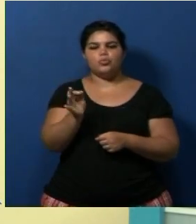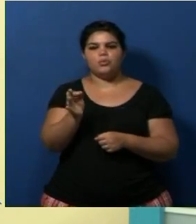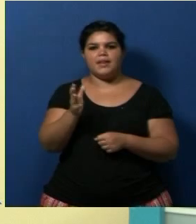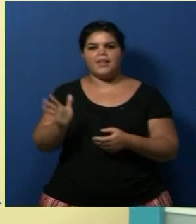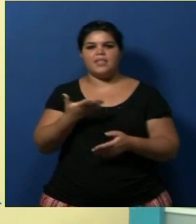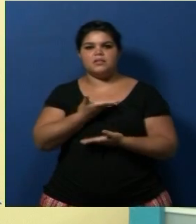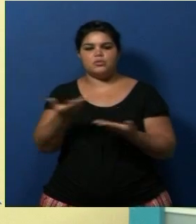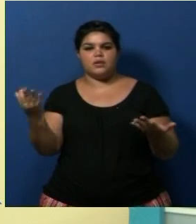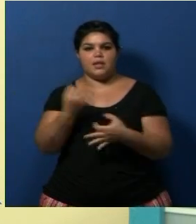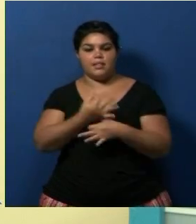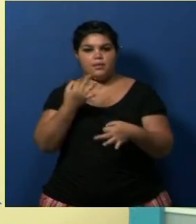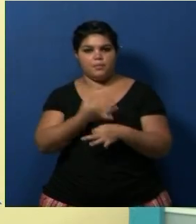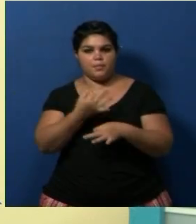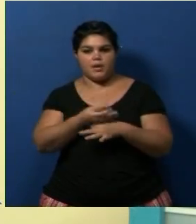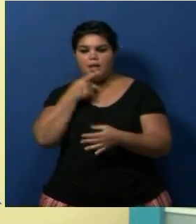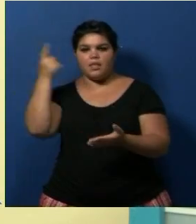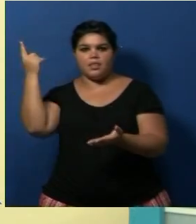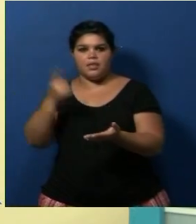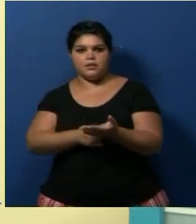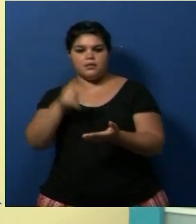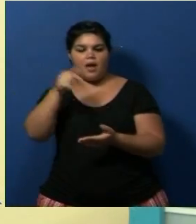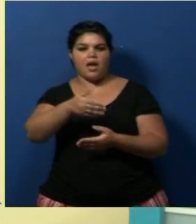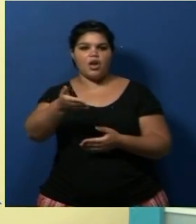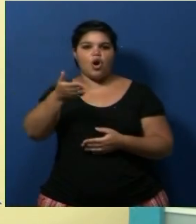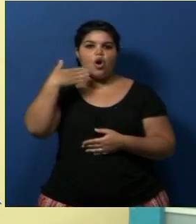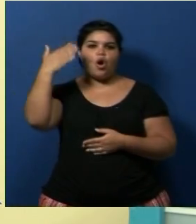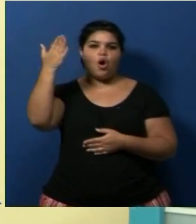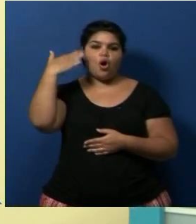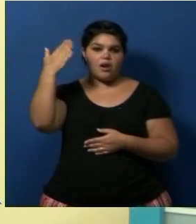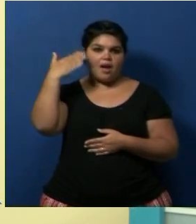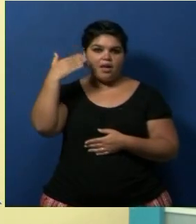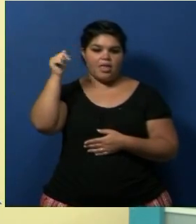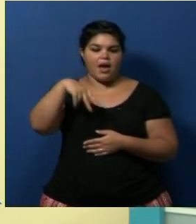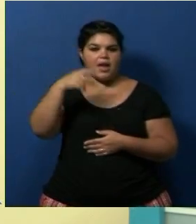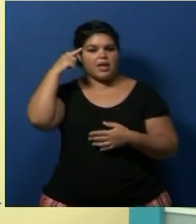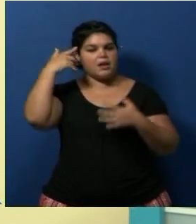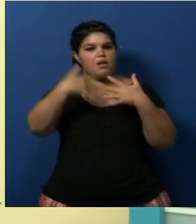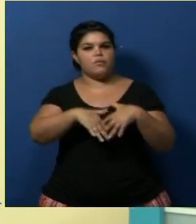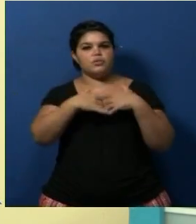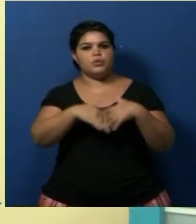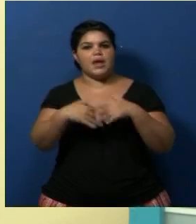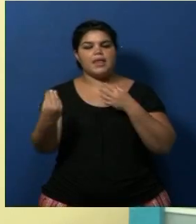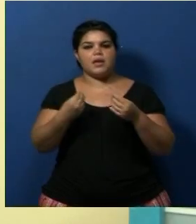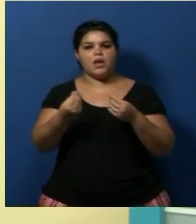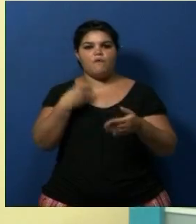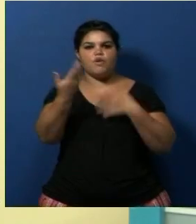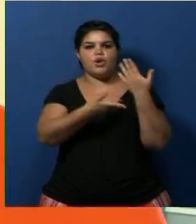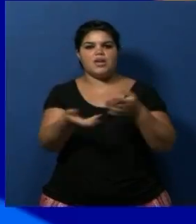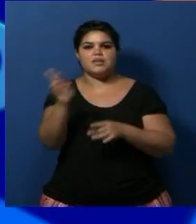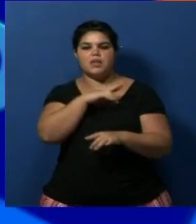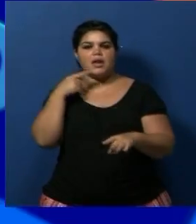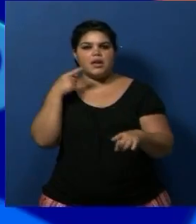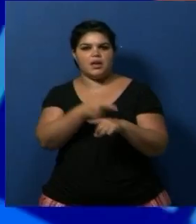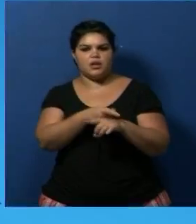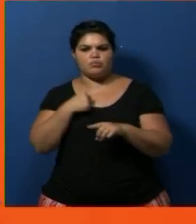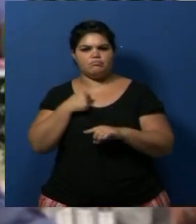Escuelas determinó que iba a haber una jornada donde se iba a reflexionar sobre la violencia de género. Personalmente le aplaudo.